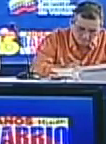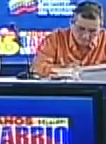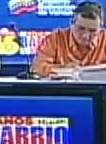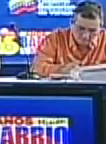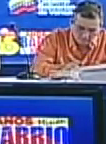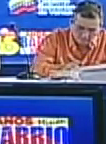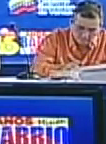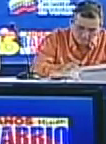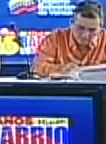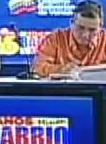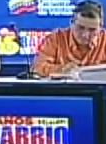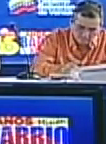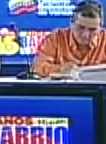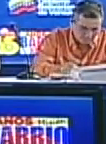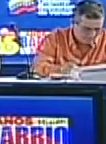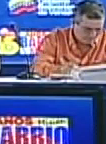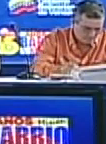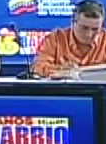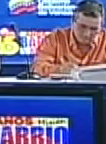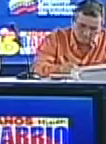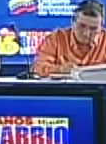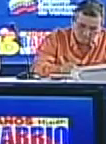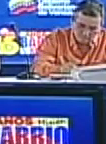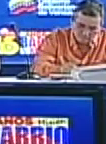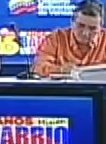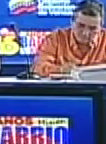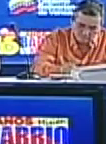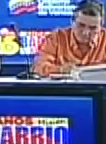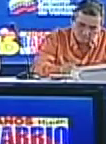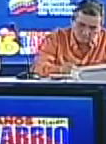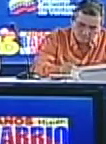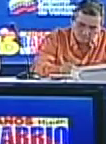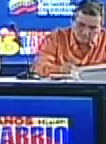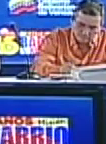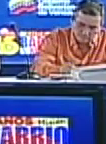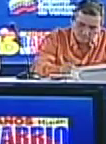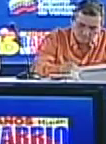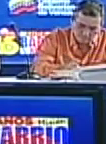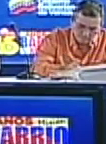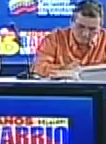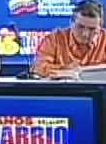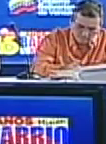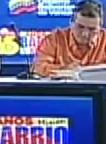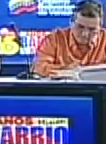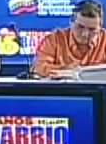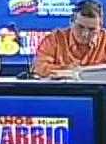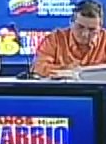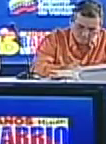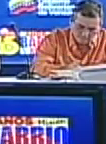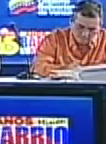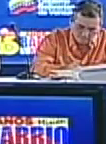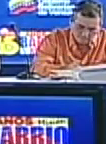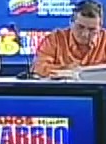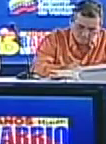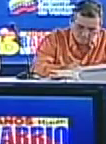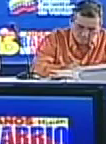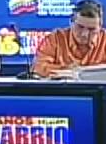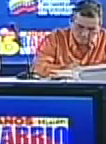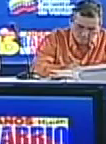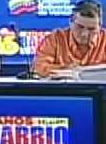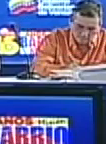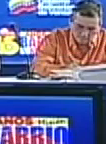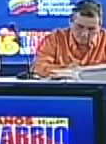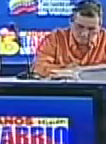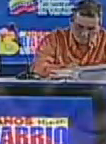días sabe lo que es la labor humanitaria, la labor solidaria, cristiana,